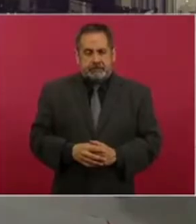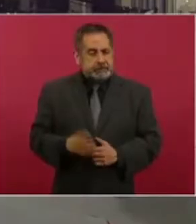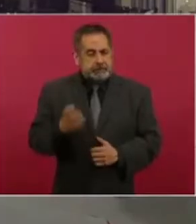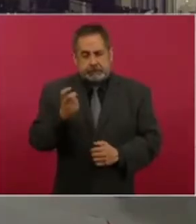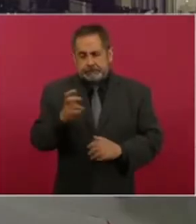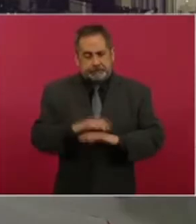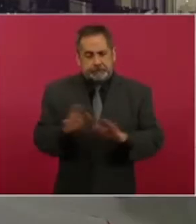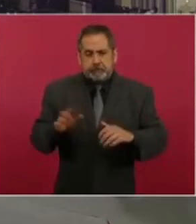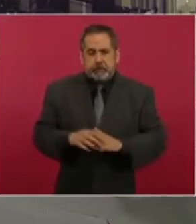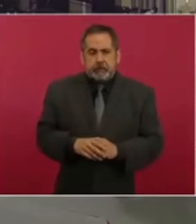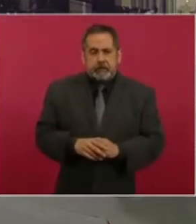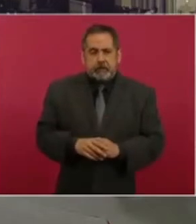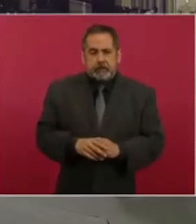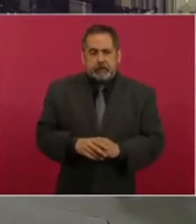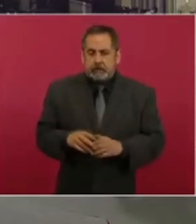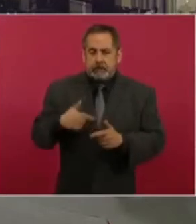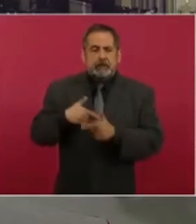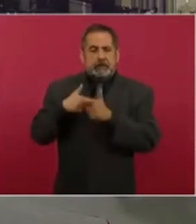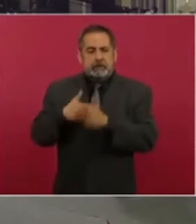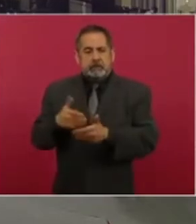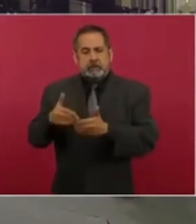Entonces, vamos a continuar.